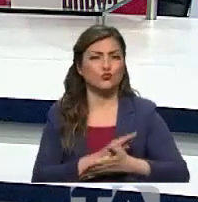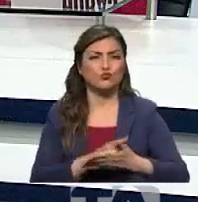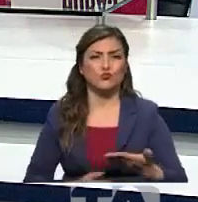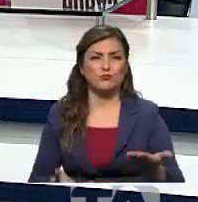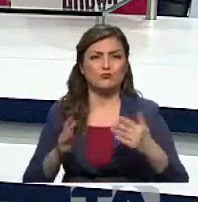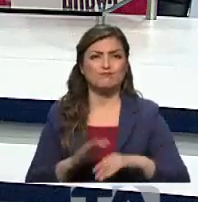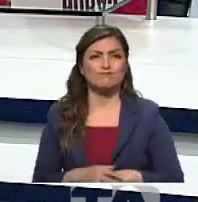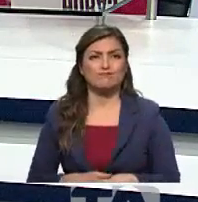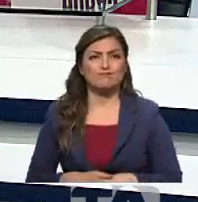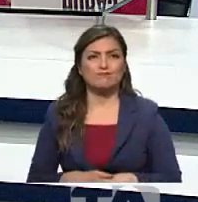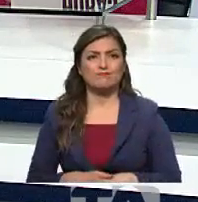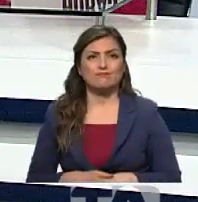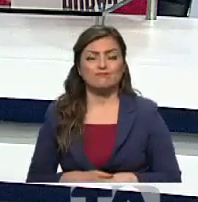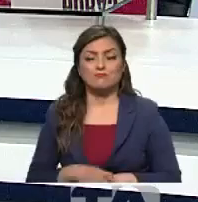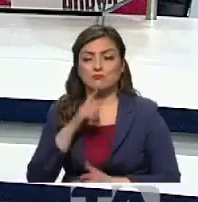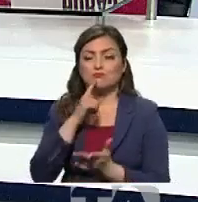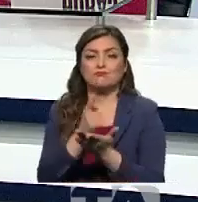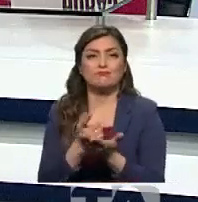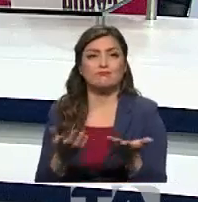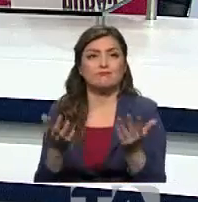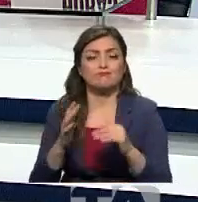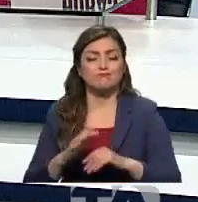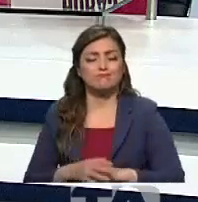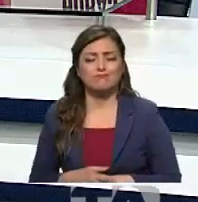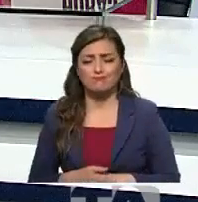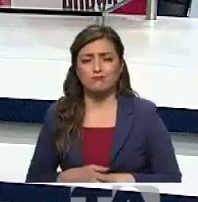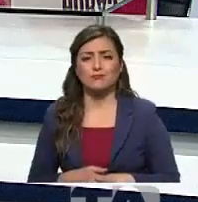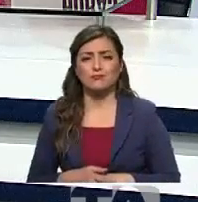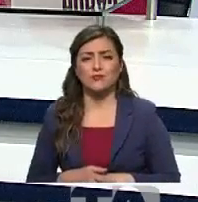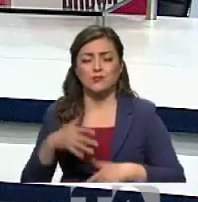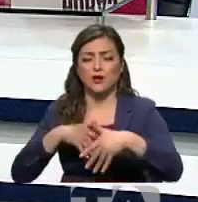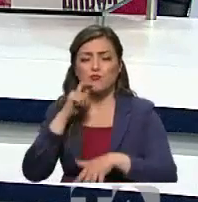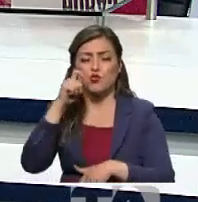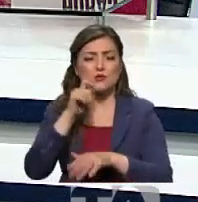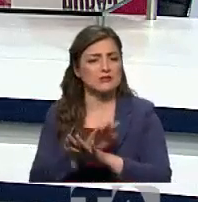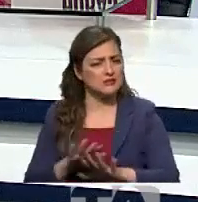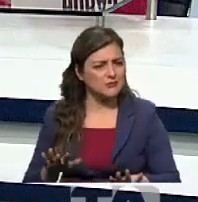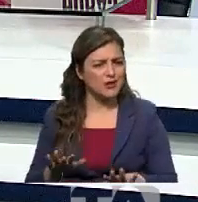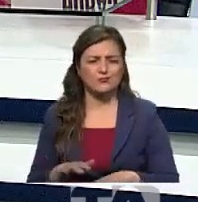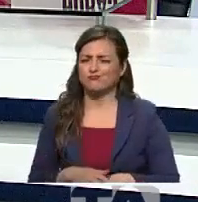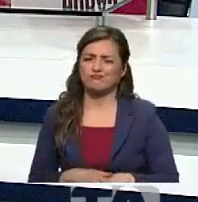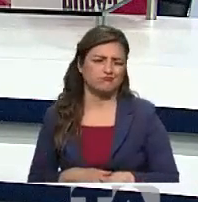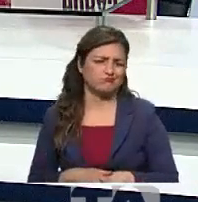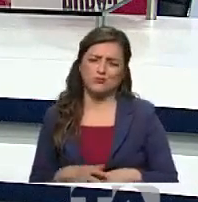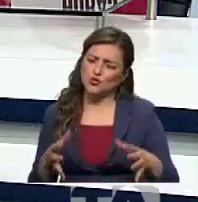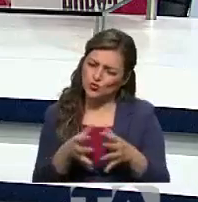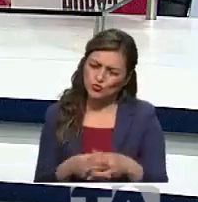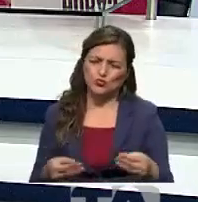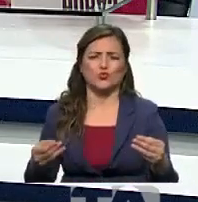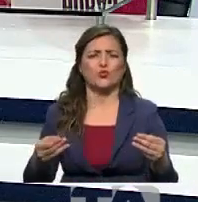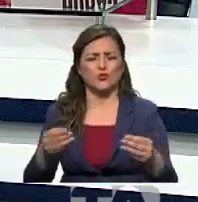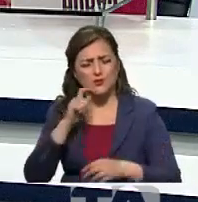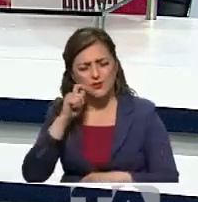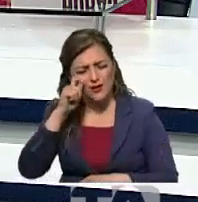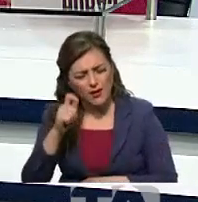Realmente, Andrea, es muy cierto lo que tú dices, que esto no se quede en un plantón, en estos reclamos